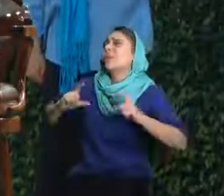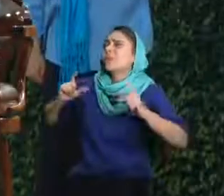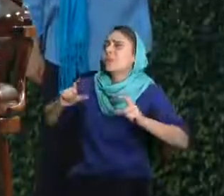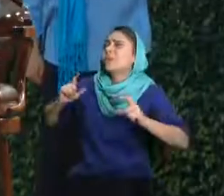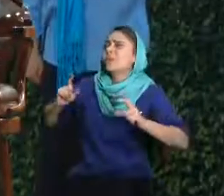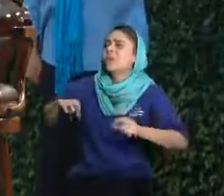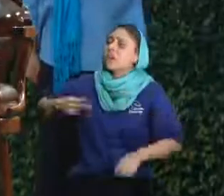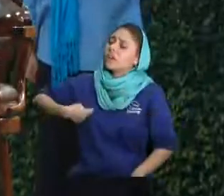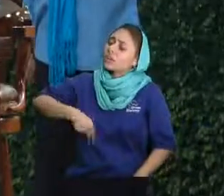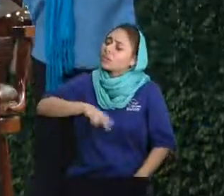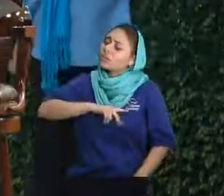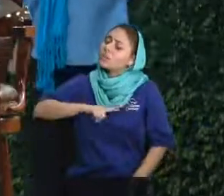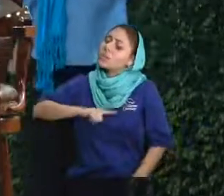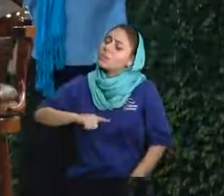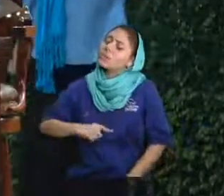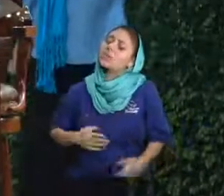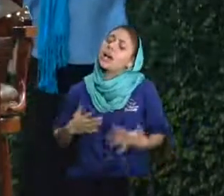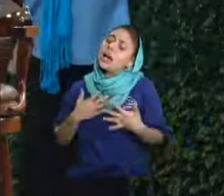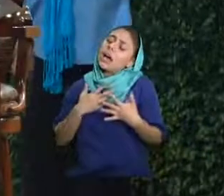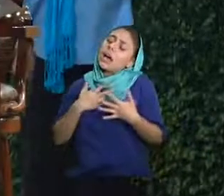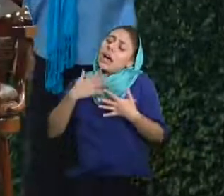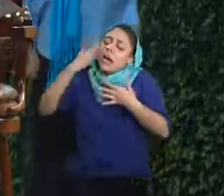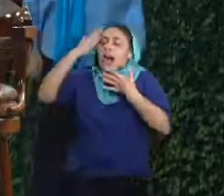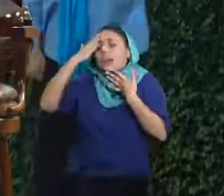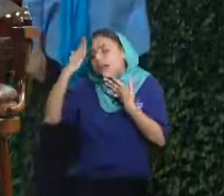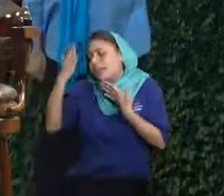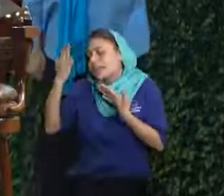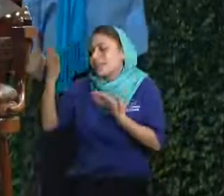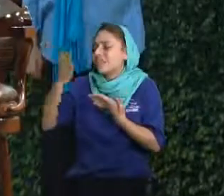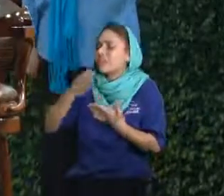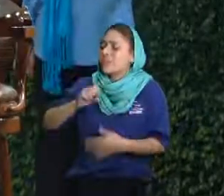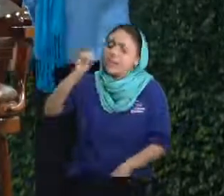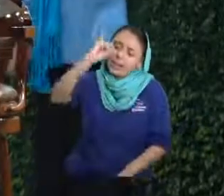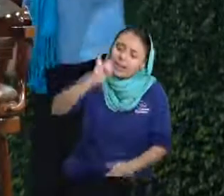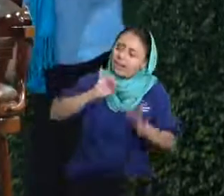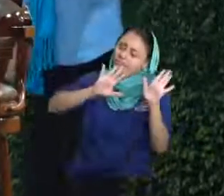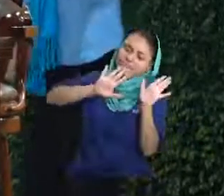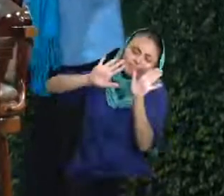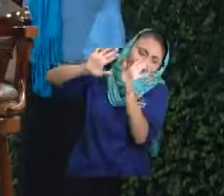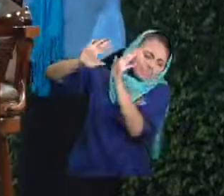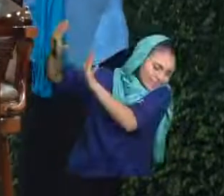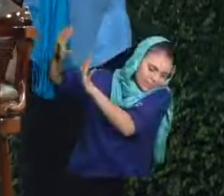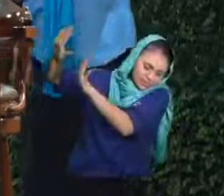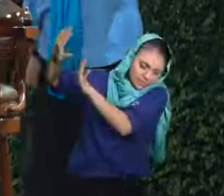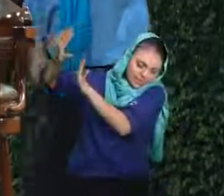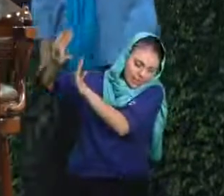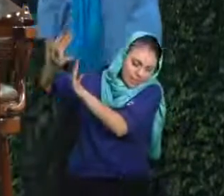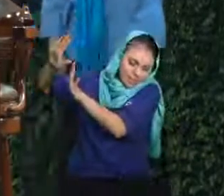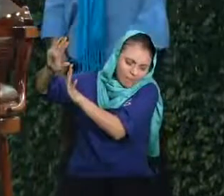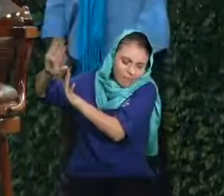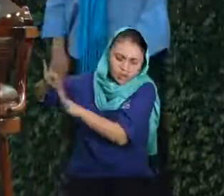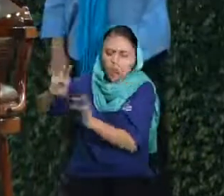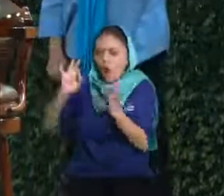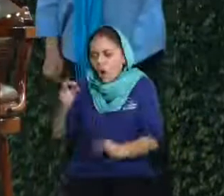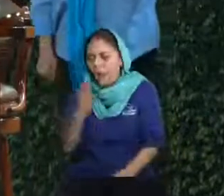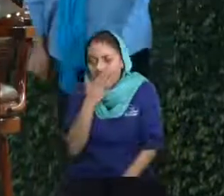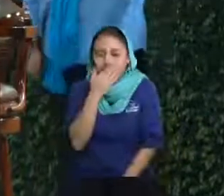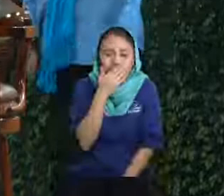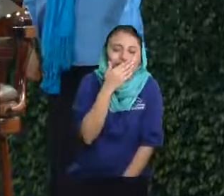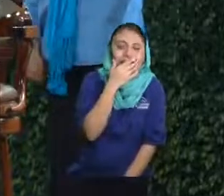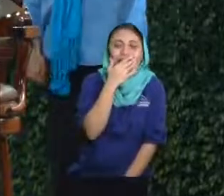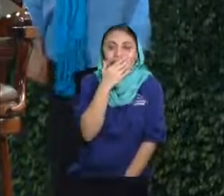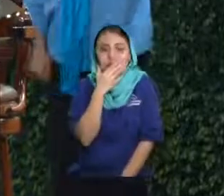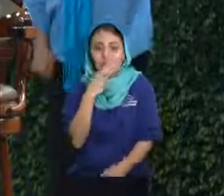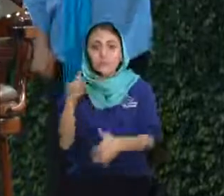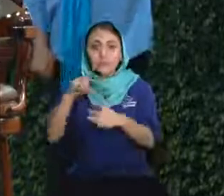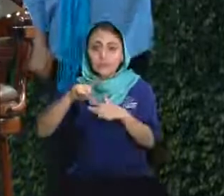seamos agradecidos y que nunca depreciemos, despreciemos o menospreciemos o nos burlemos